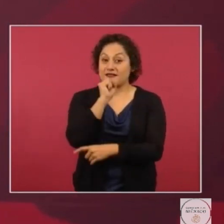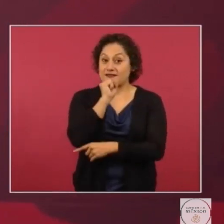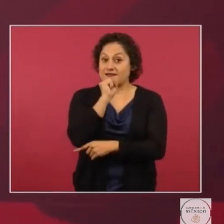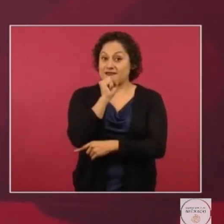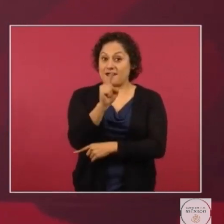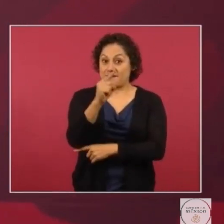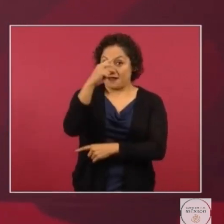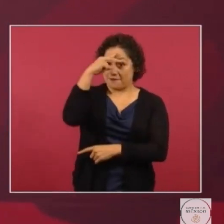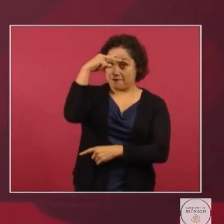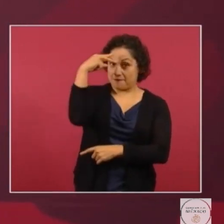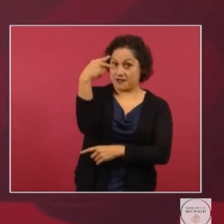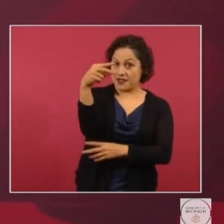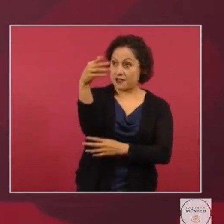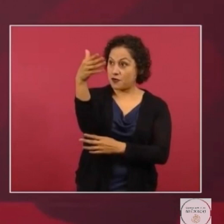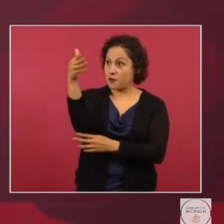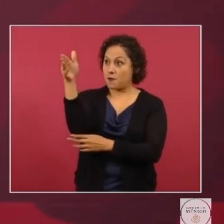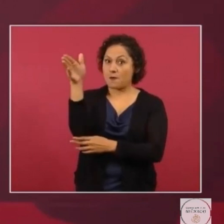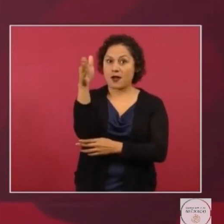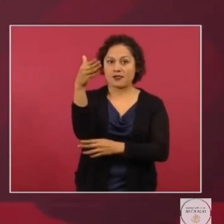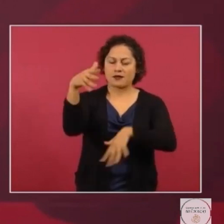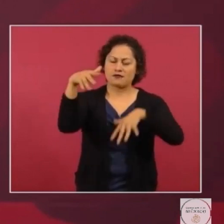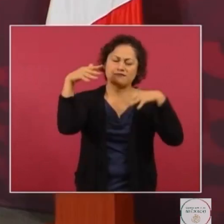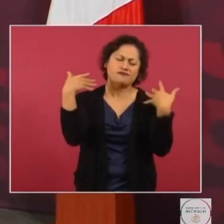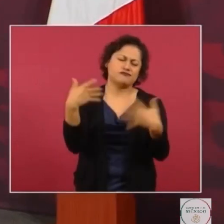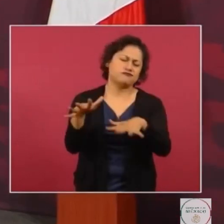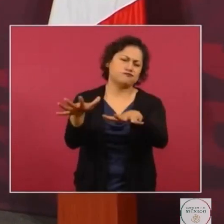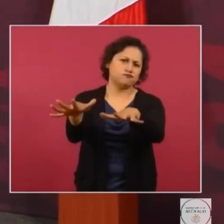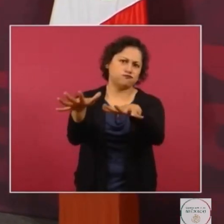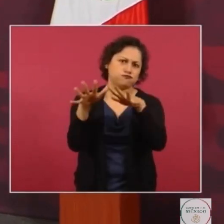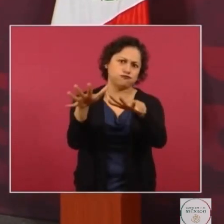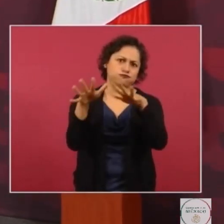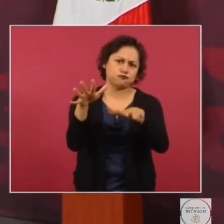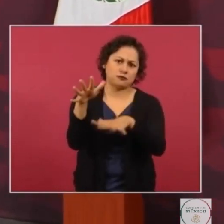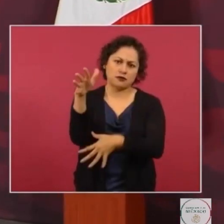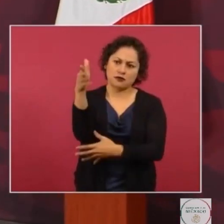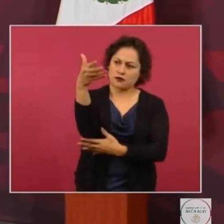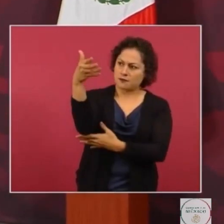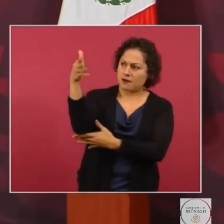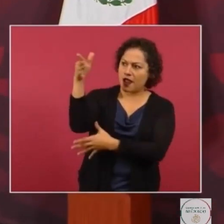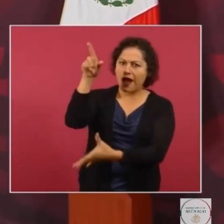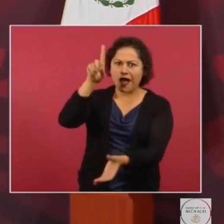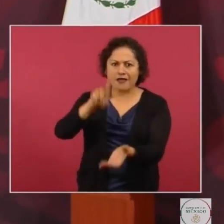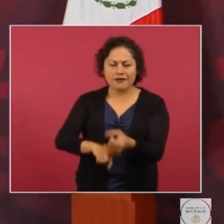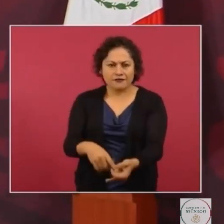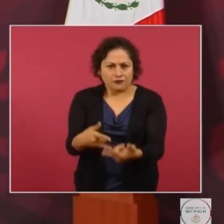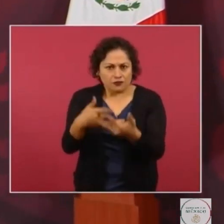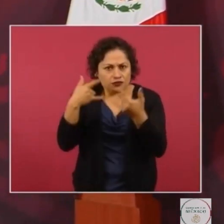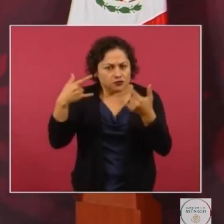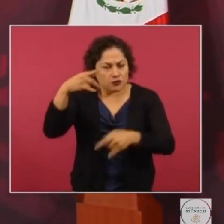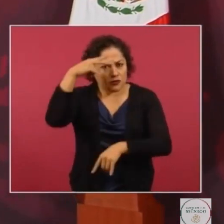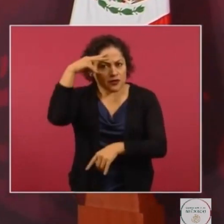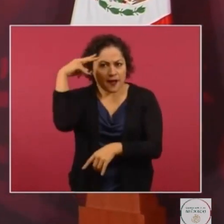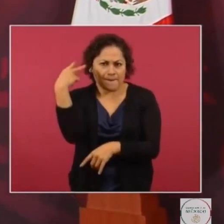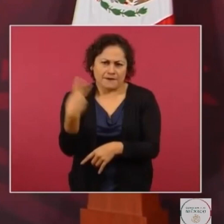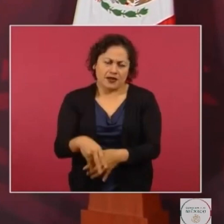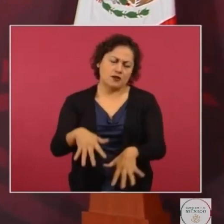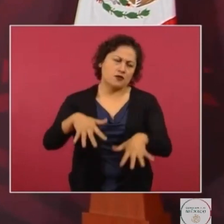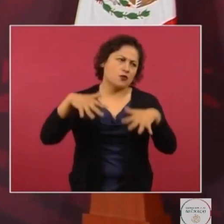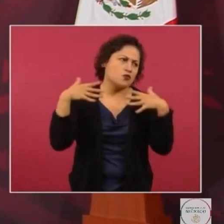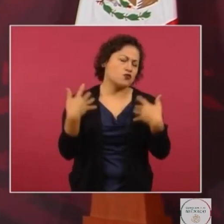lo que significa la historia de nuestro país, la profunda historia, la